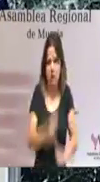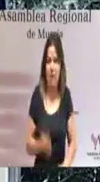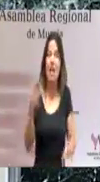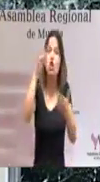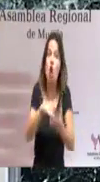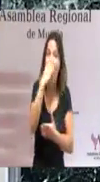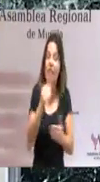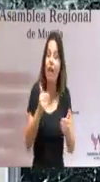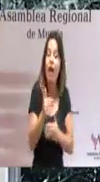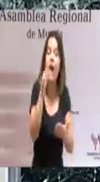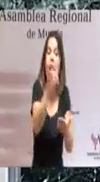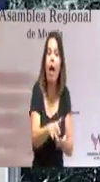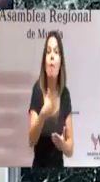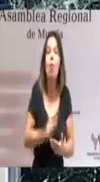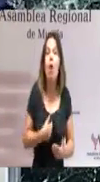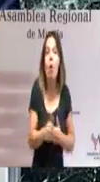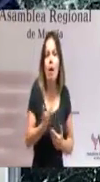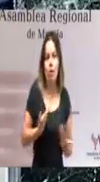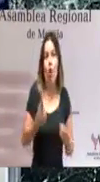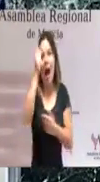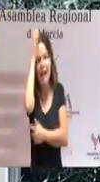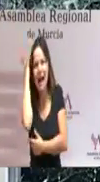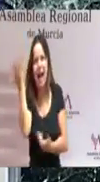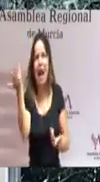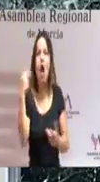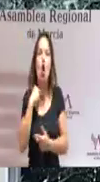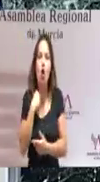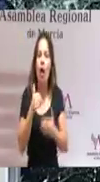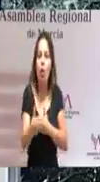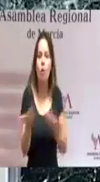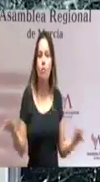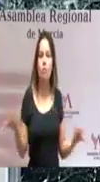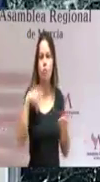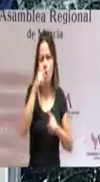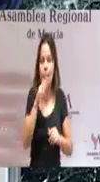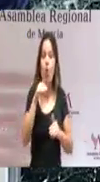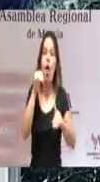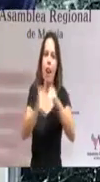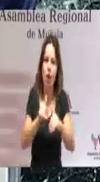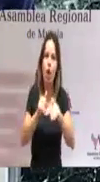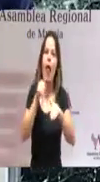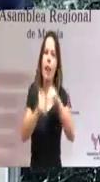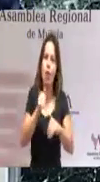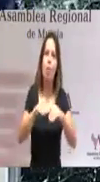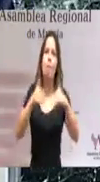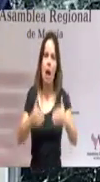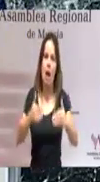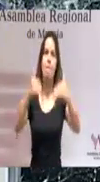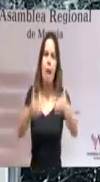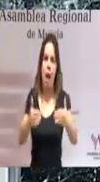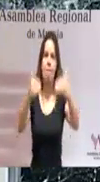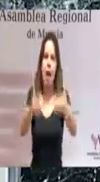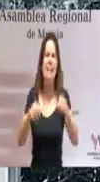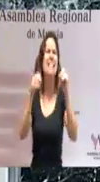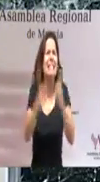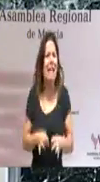AVE? ¿Cuándo va a llegar el AVE a Murcia, a Cartagena y a Lorca? Elección tras elección, estamos con los mismos mantras, pero el AVE